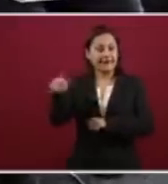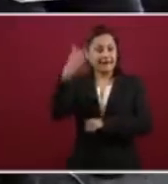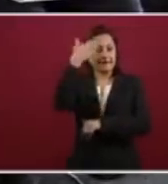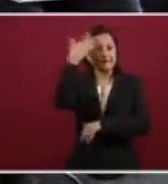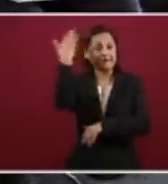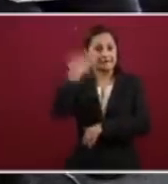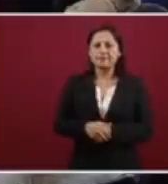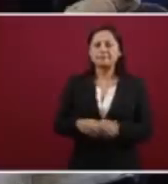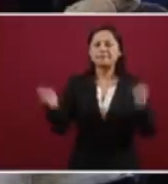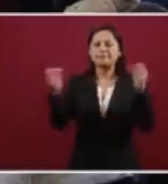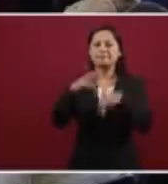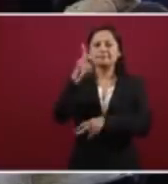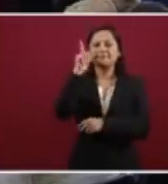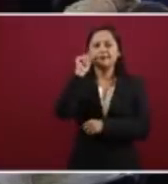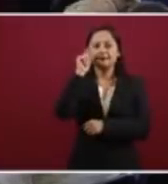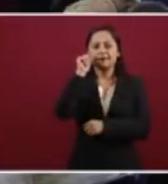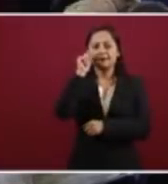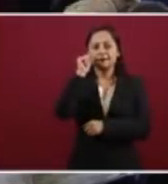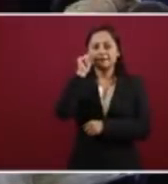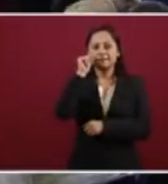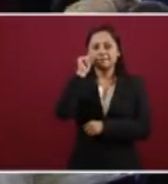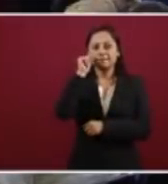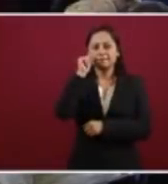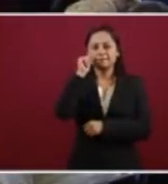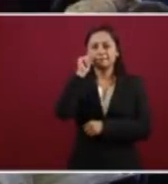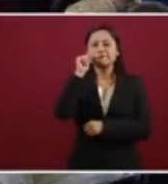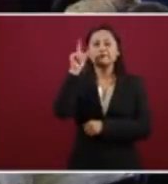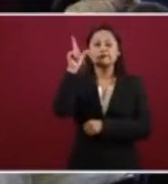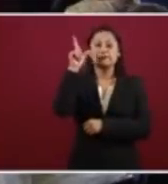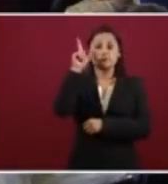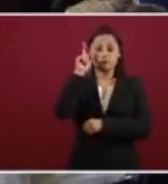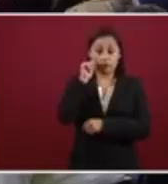nos vemos mañana. Mañana vamos